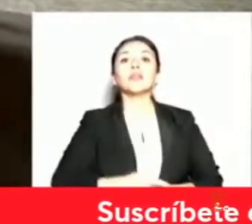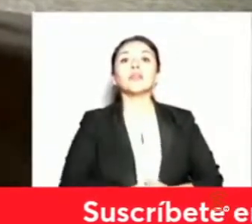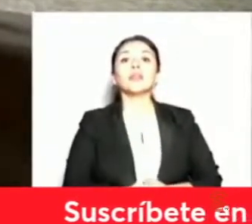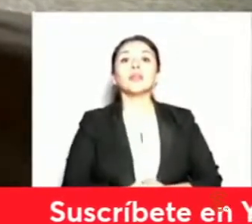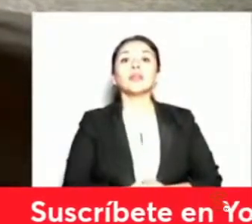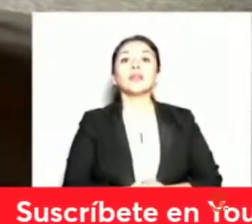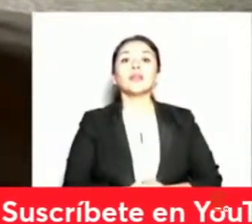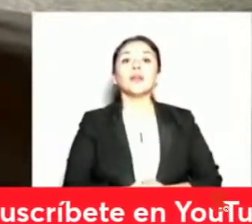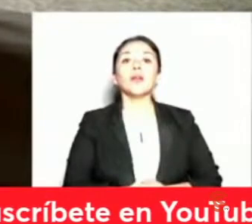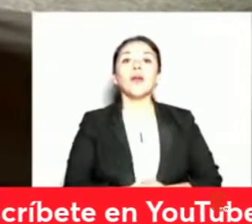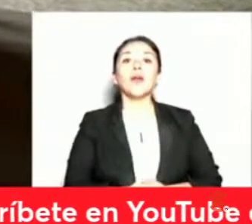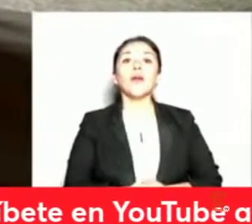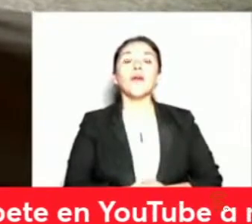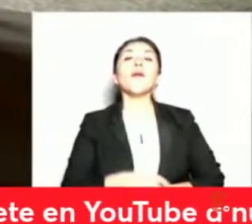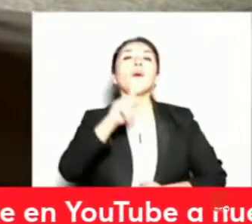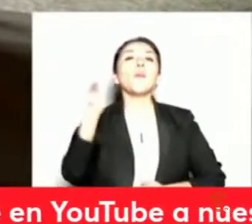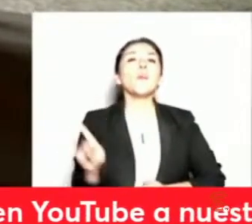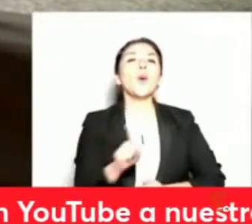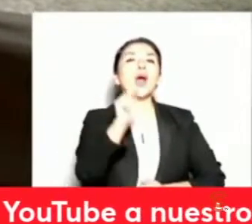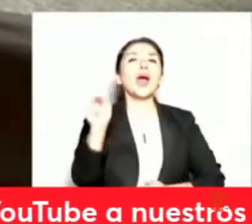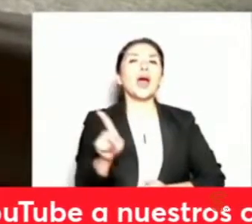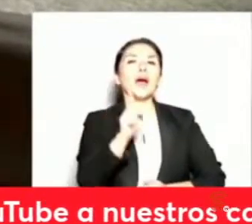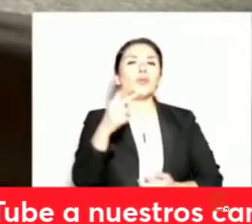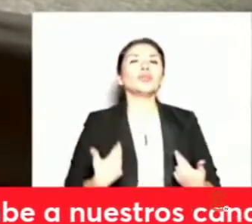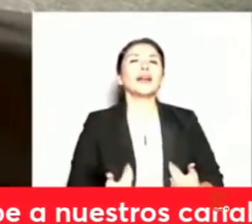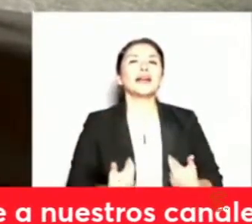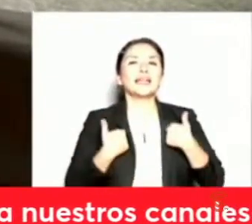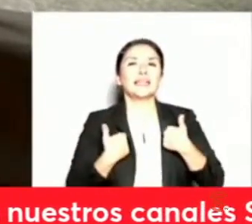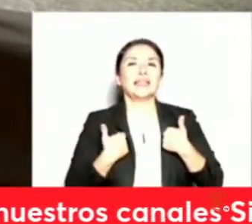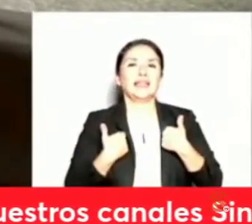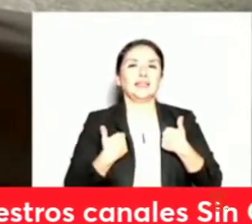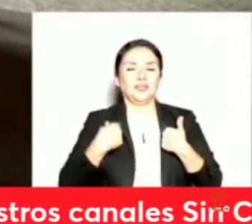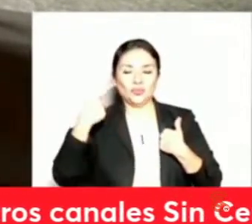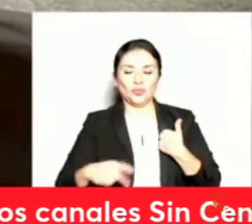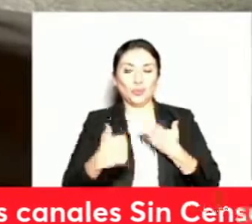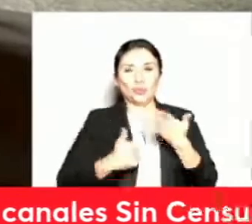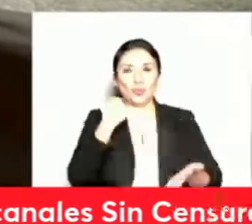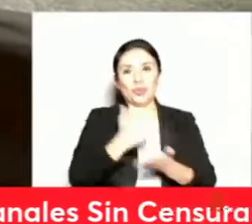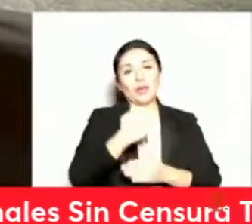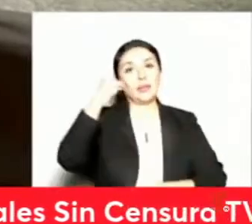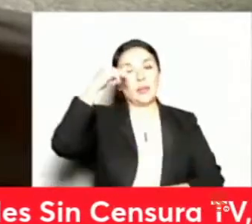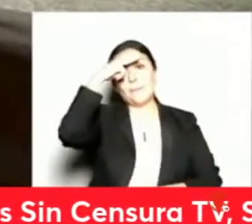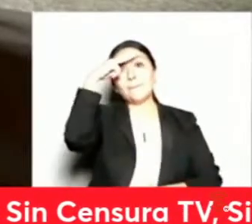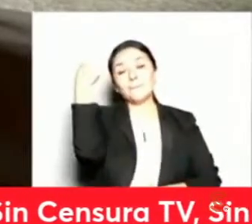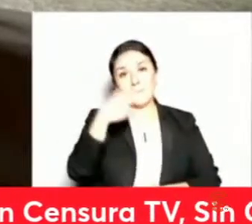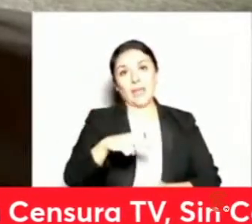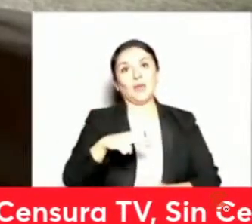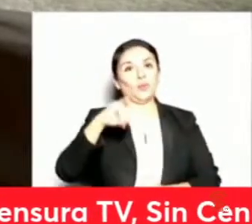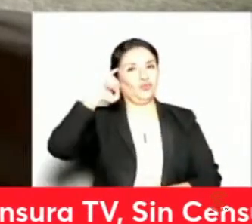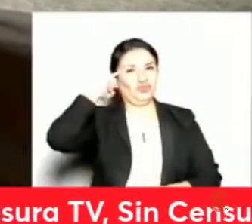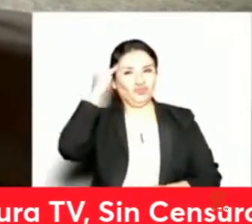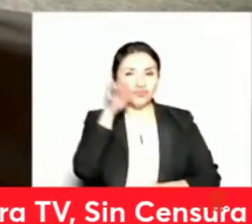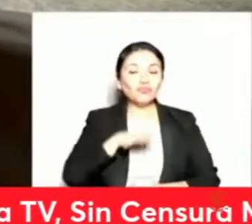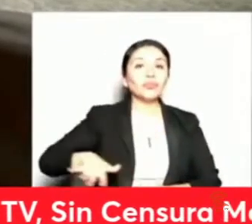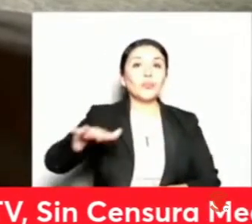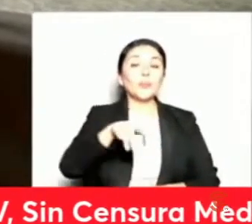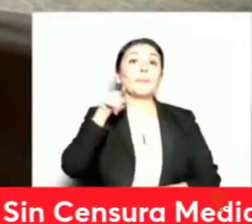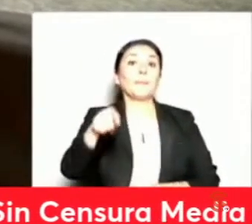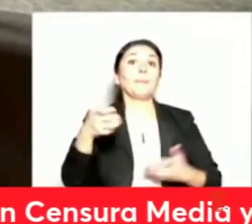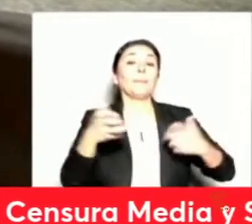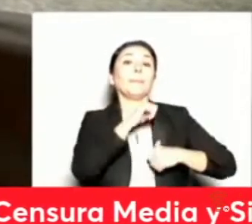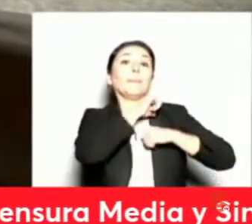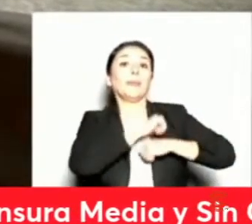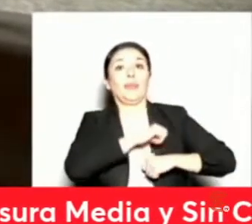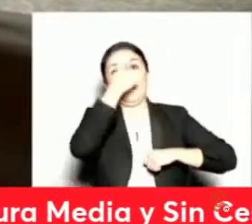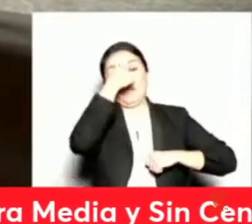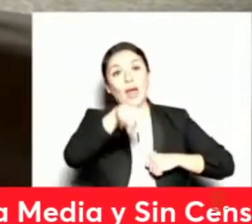de los pueblos también residentes indígenas en la Ciudad de México. Y ella será la